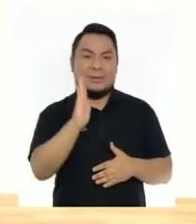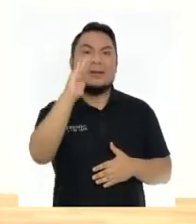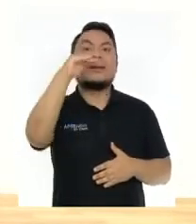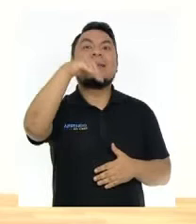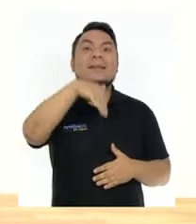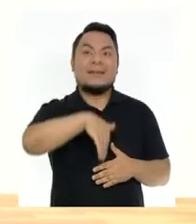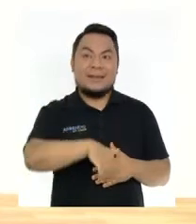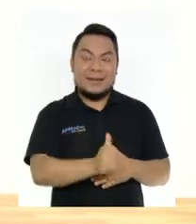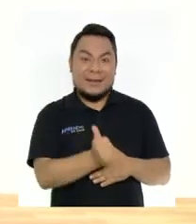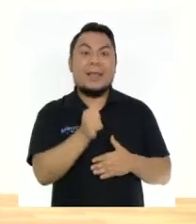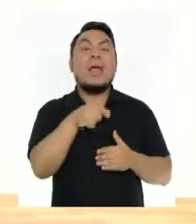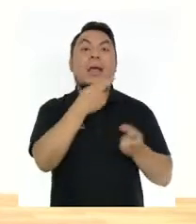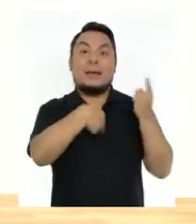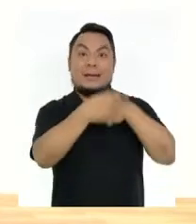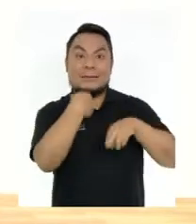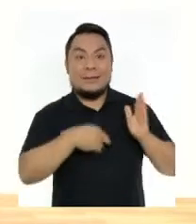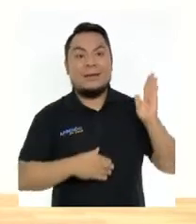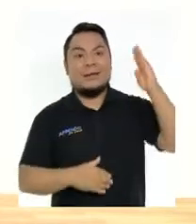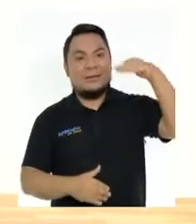Eso, puedo regresar.